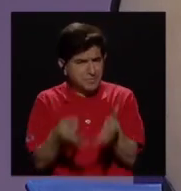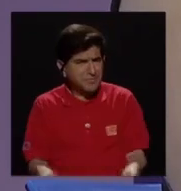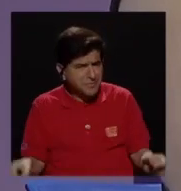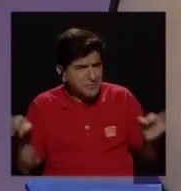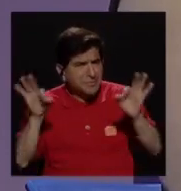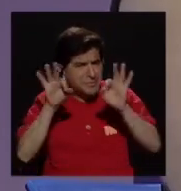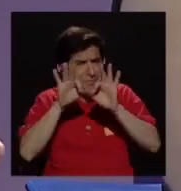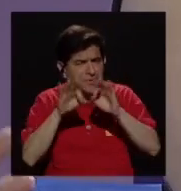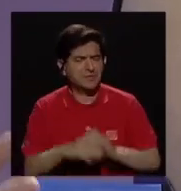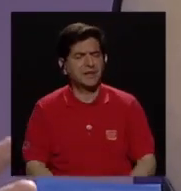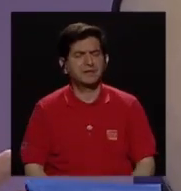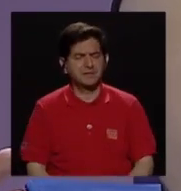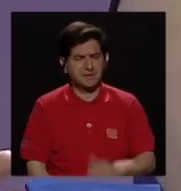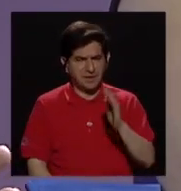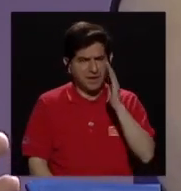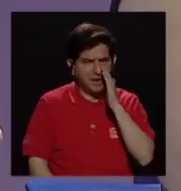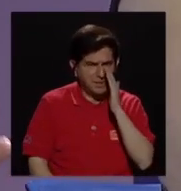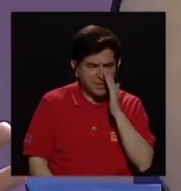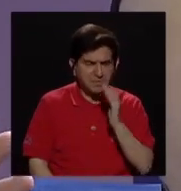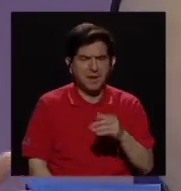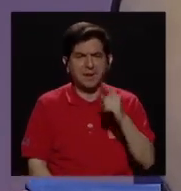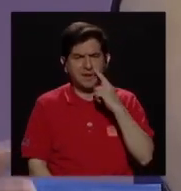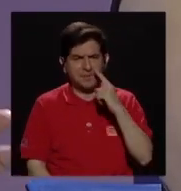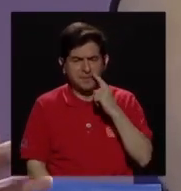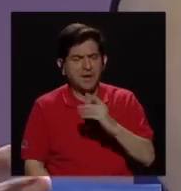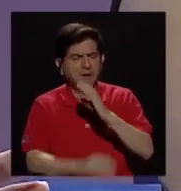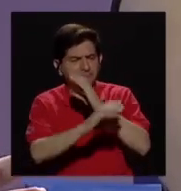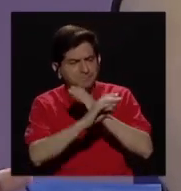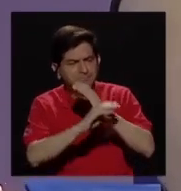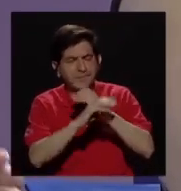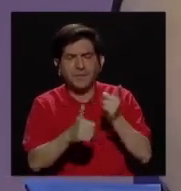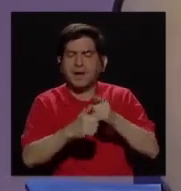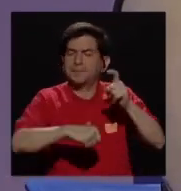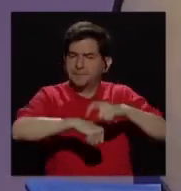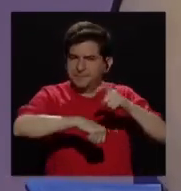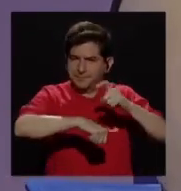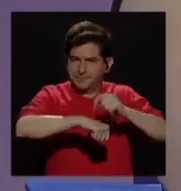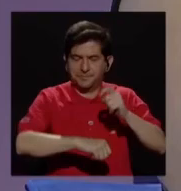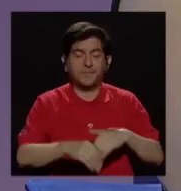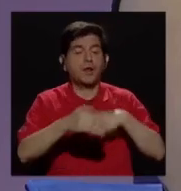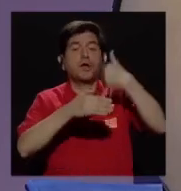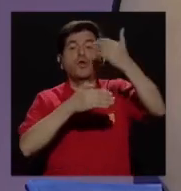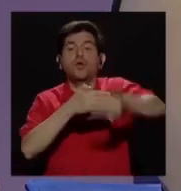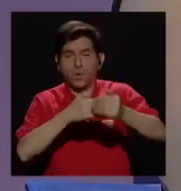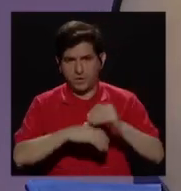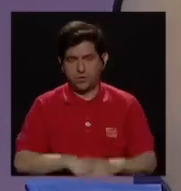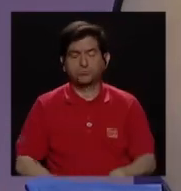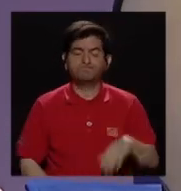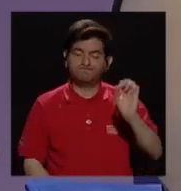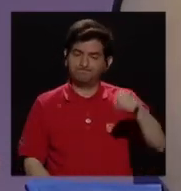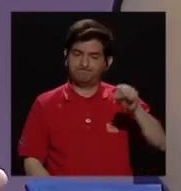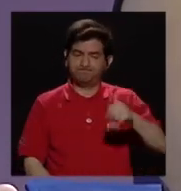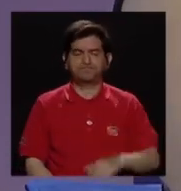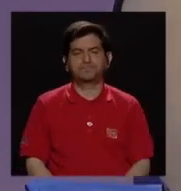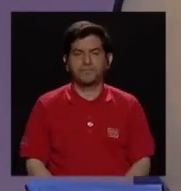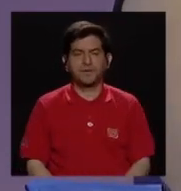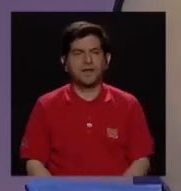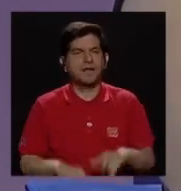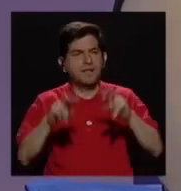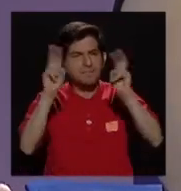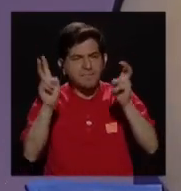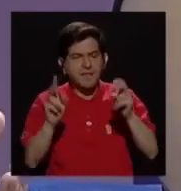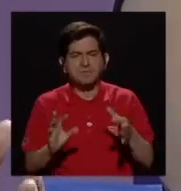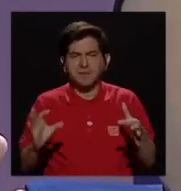importante, sobre todo cuidar a estas mamás y estos papás en esta primera etapa. Y posteriormente, pues sí, justamente es un tema